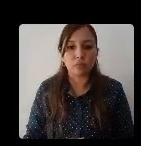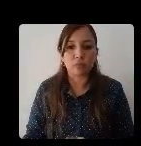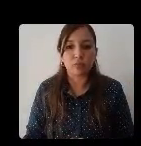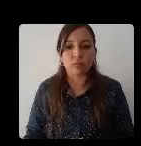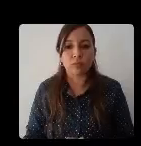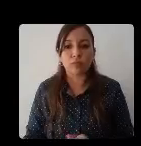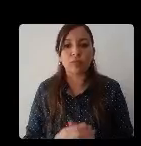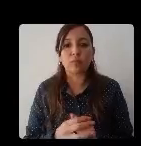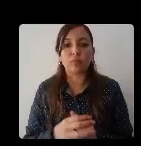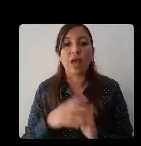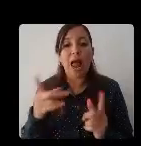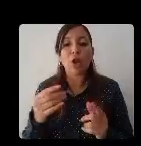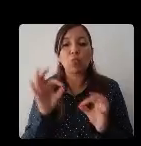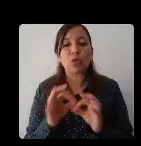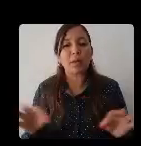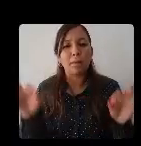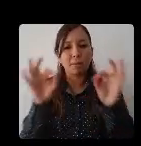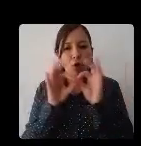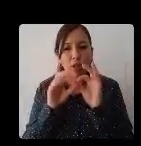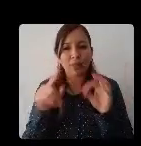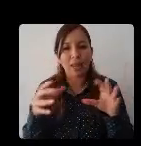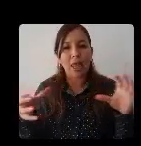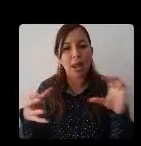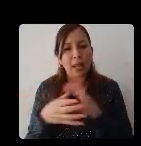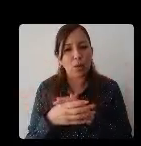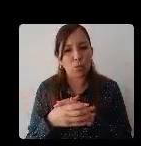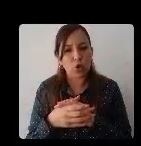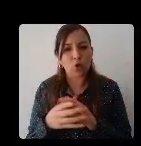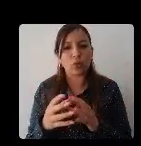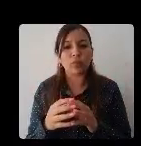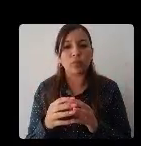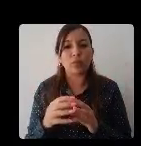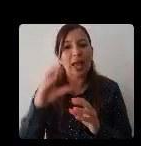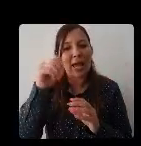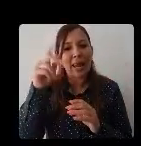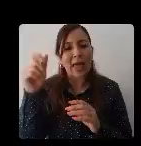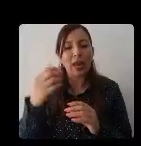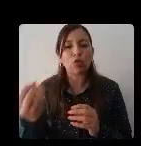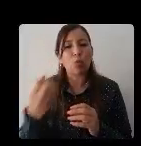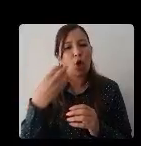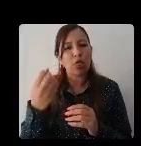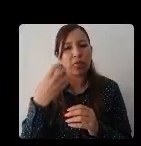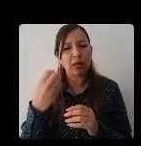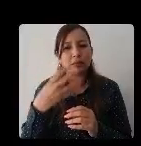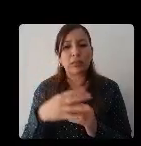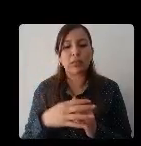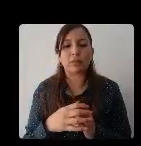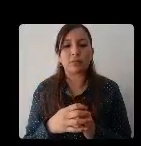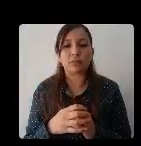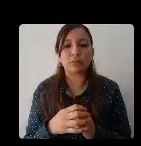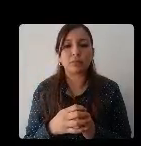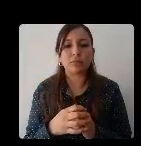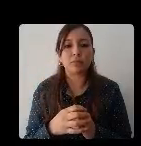ustedes buscaban financiamiento para el emprendimiento. Entonces, ahí podrías contarnos un poco cómo